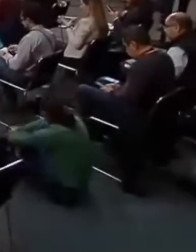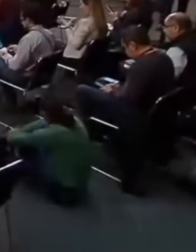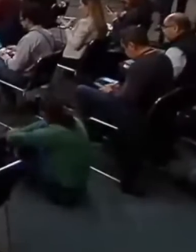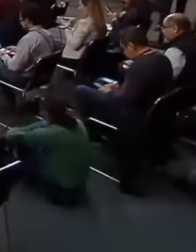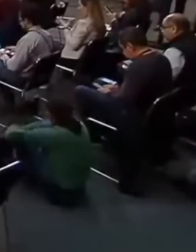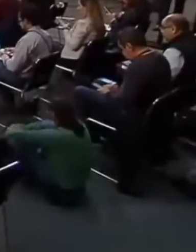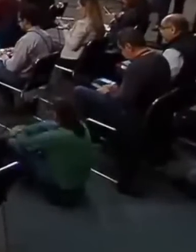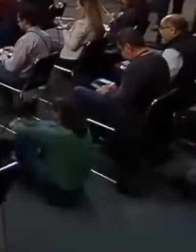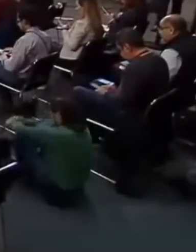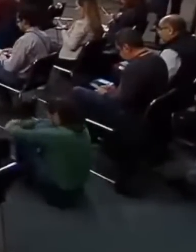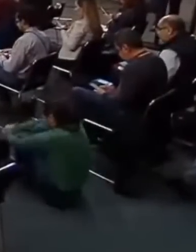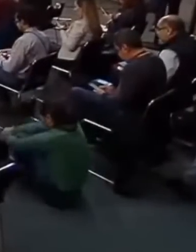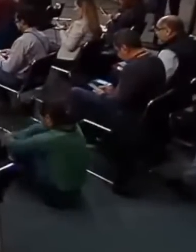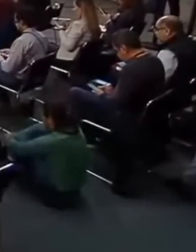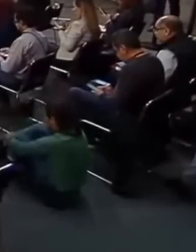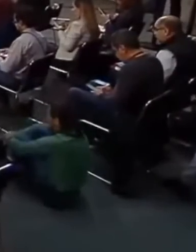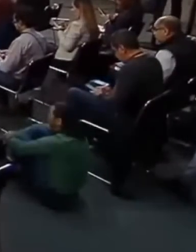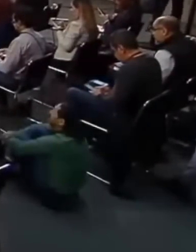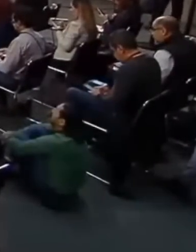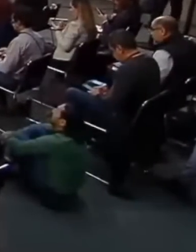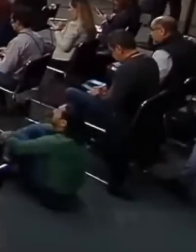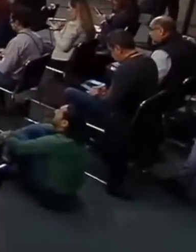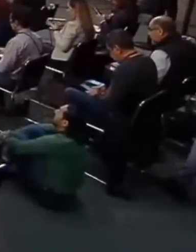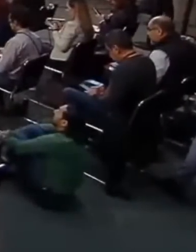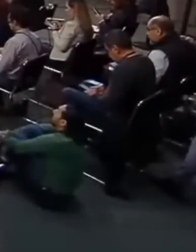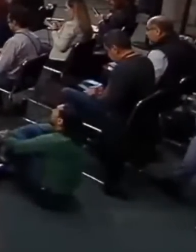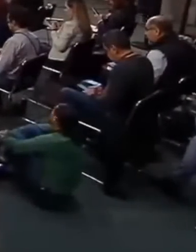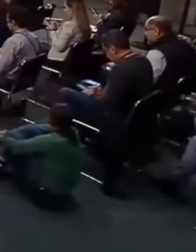pero sí ayuda mucho,